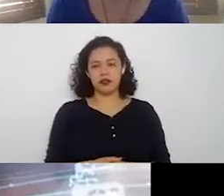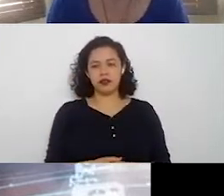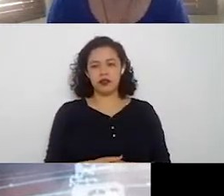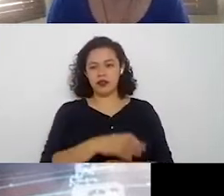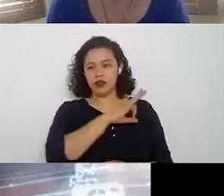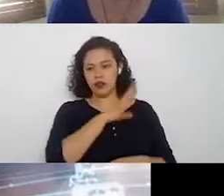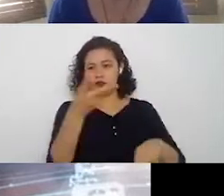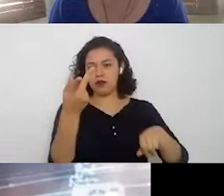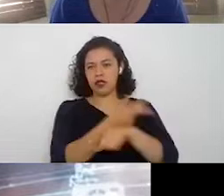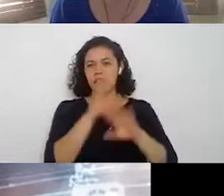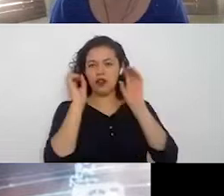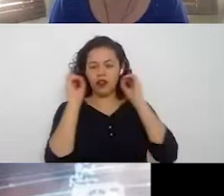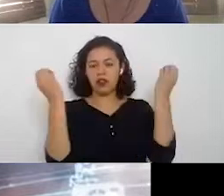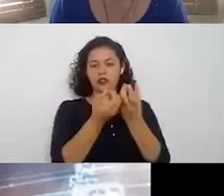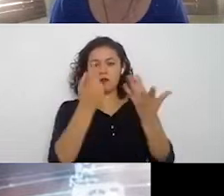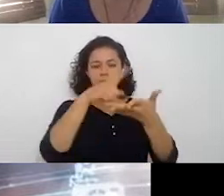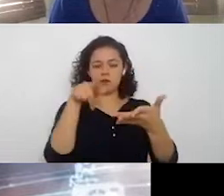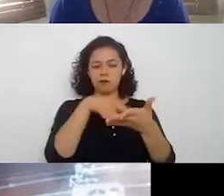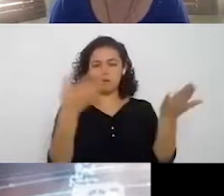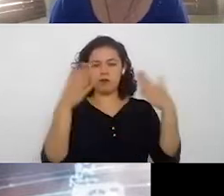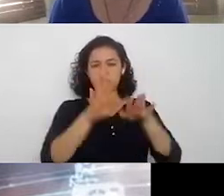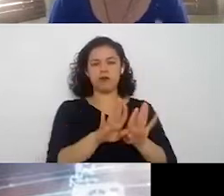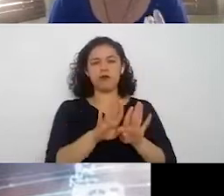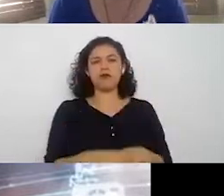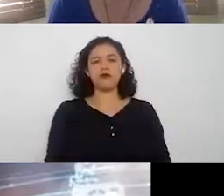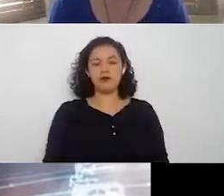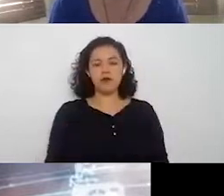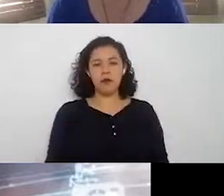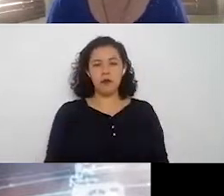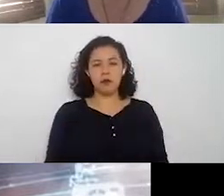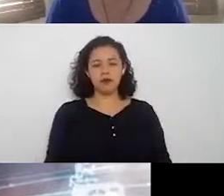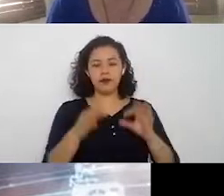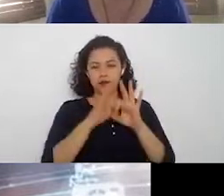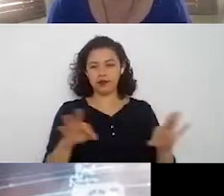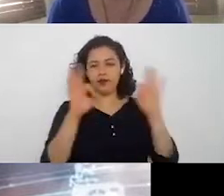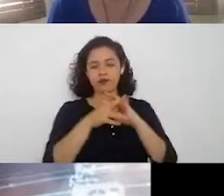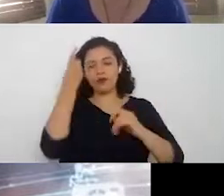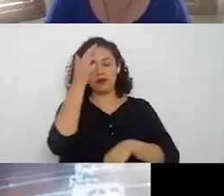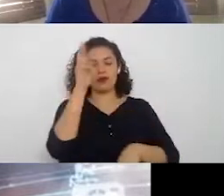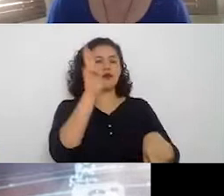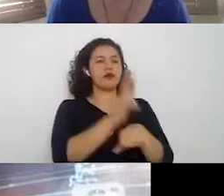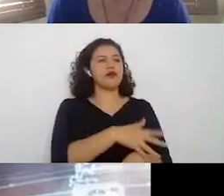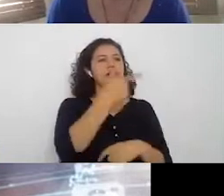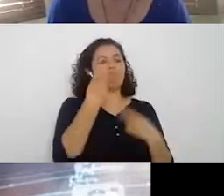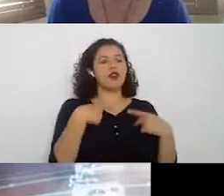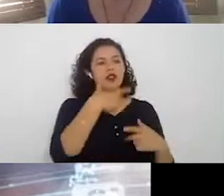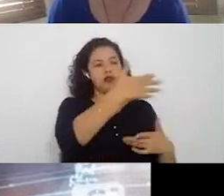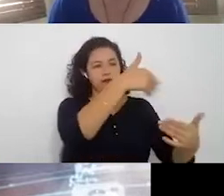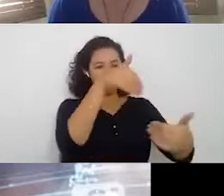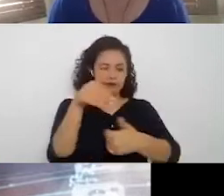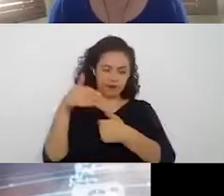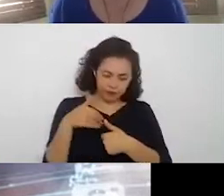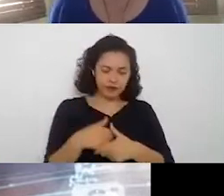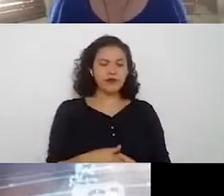de la organización, y es bien importante que el director, el procurador de fondos, el personal involucrado